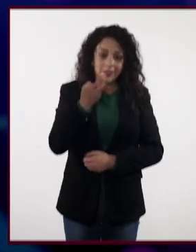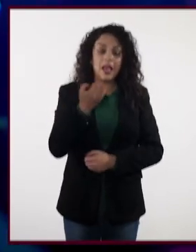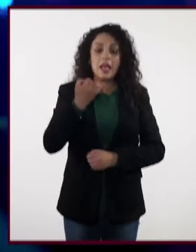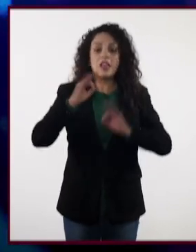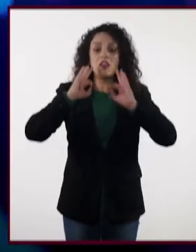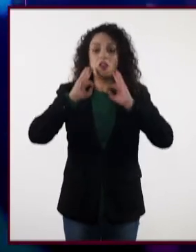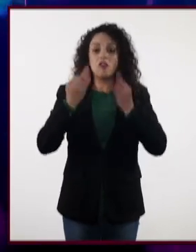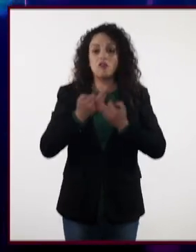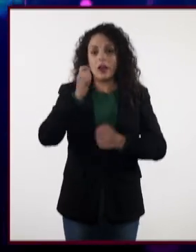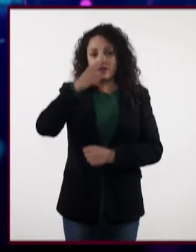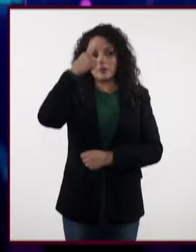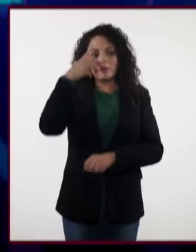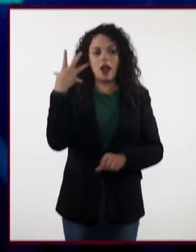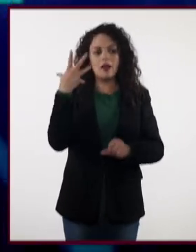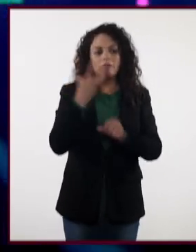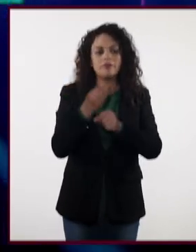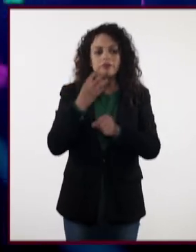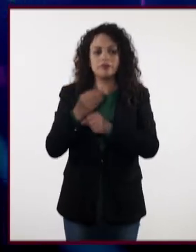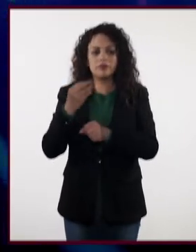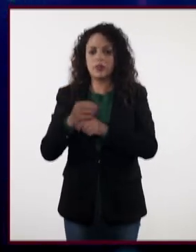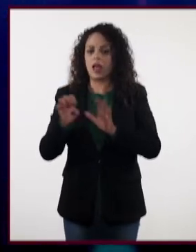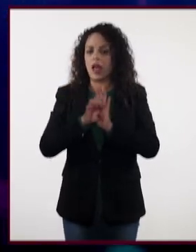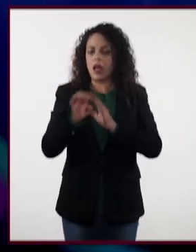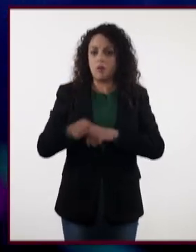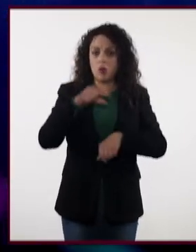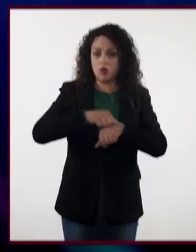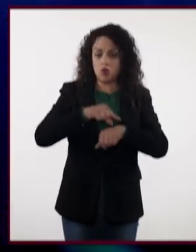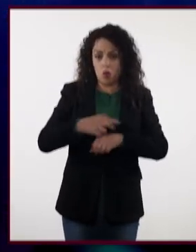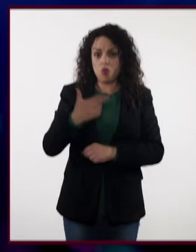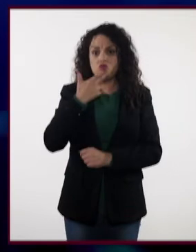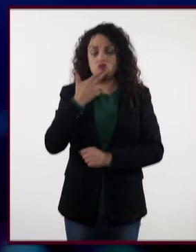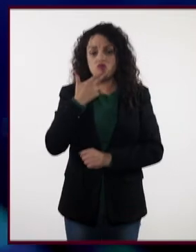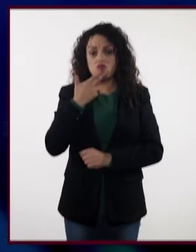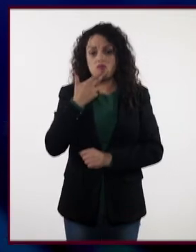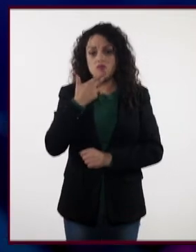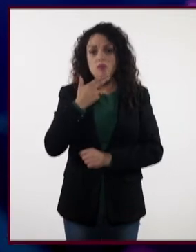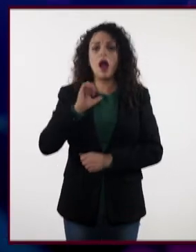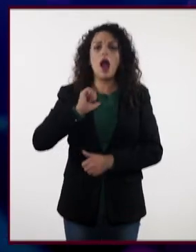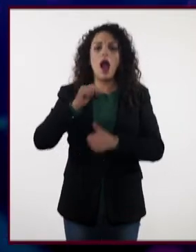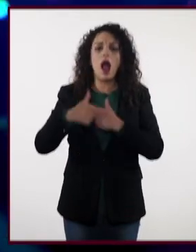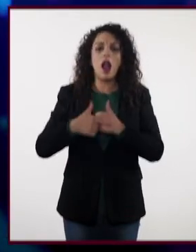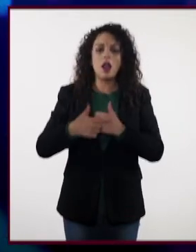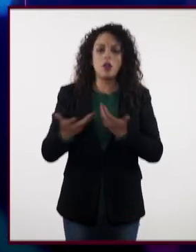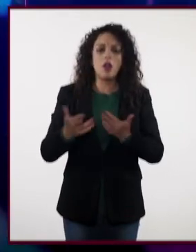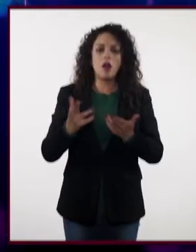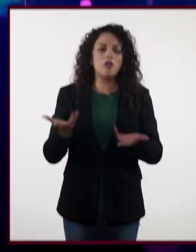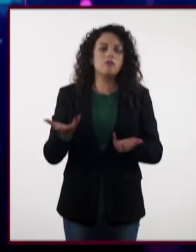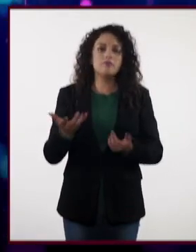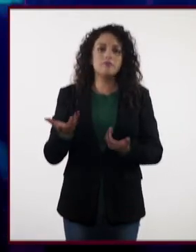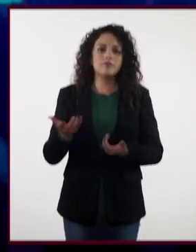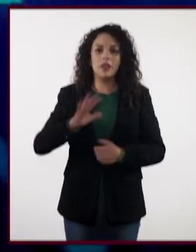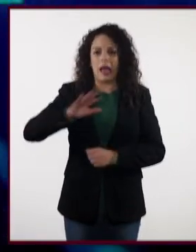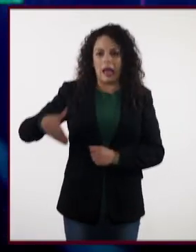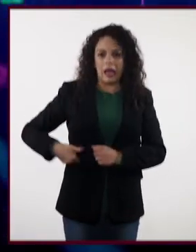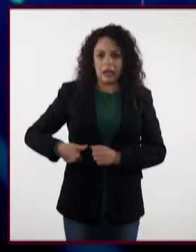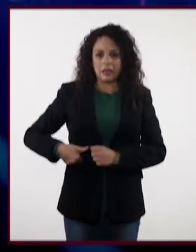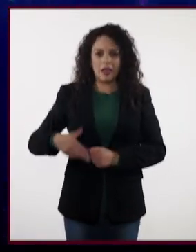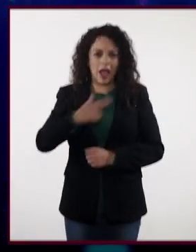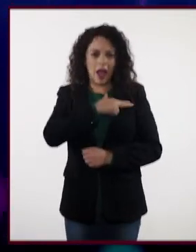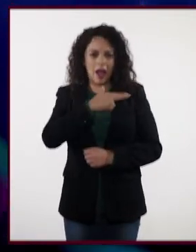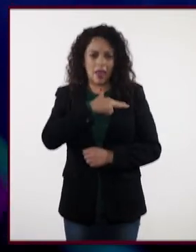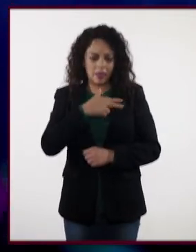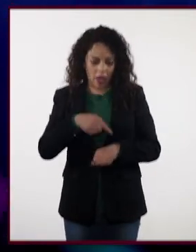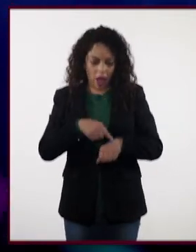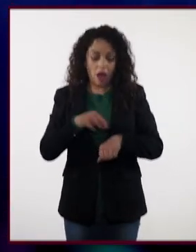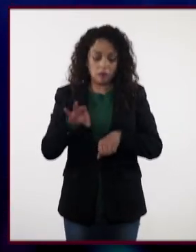un acto de reparación, ¿no? Incluso en la medicina se utiliza, ¿no? Cuando hay alguna herida profunda, pues se cose. Y es